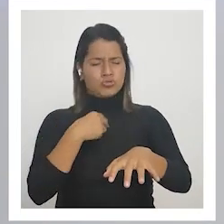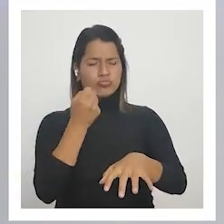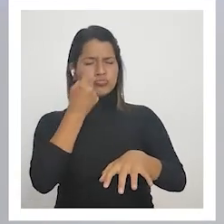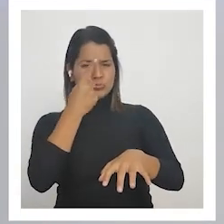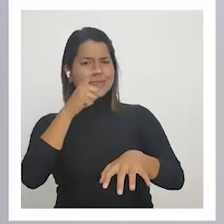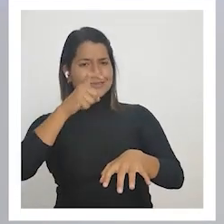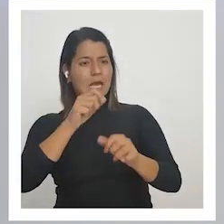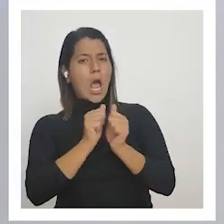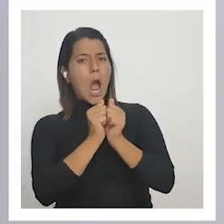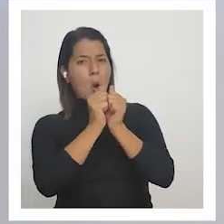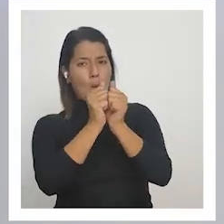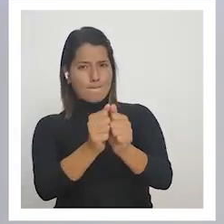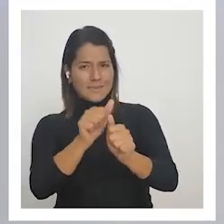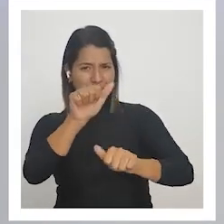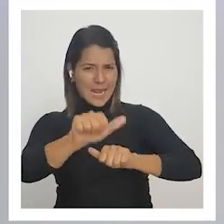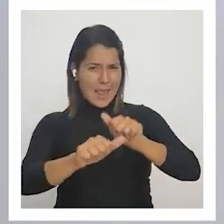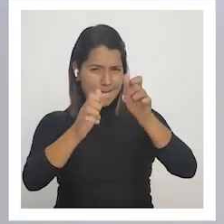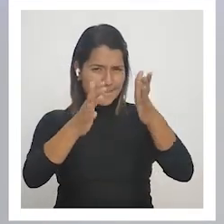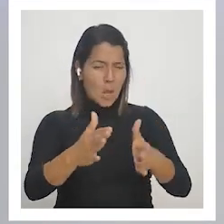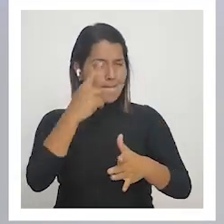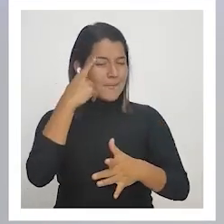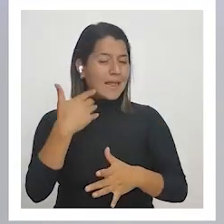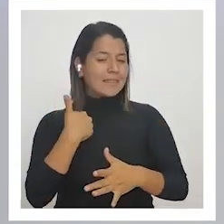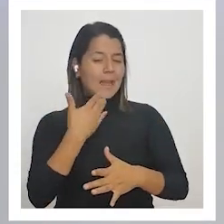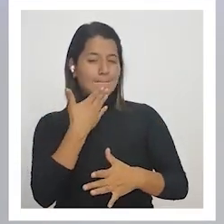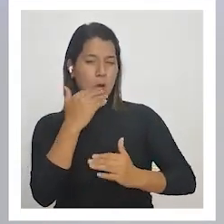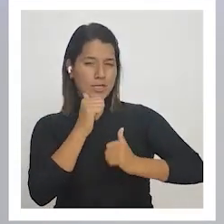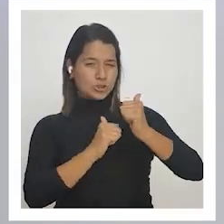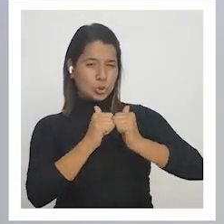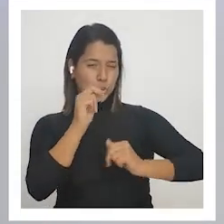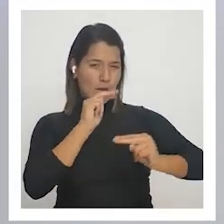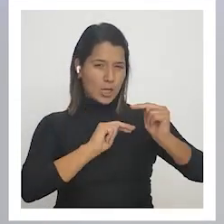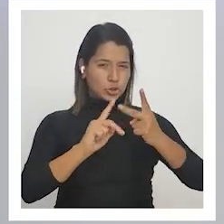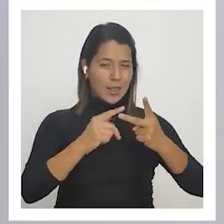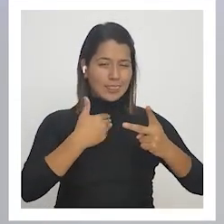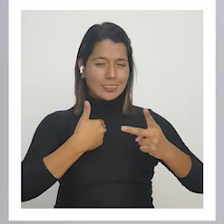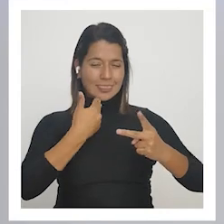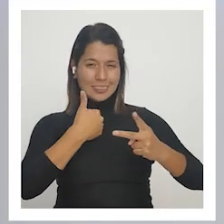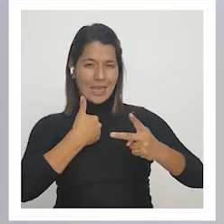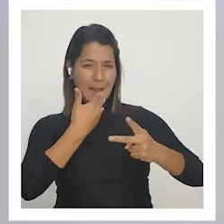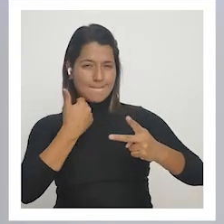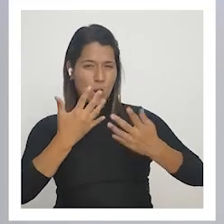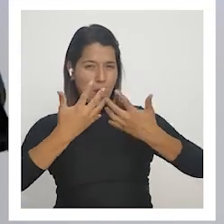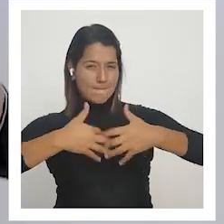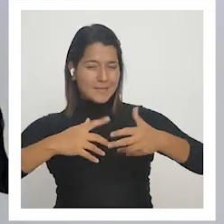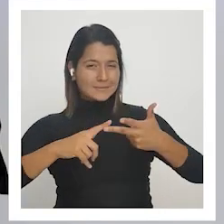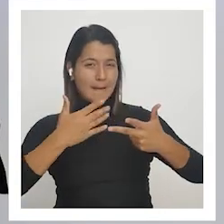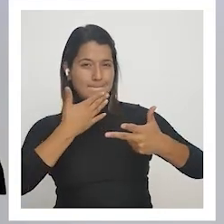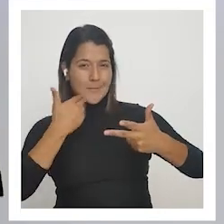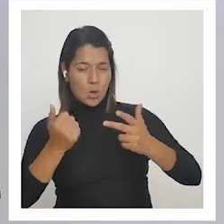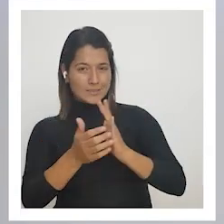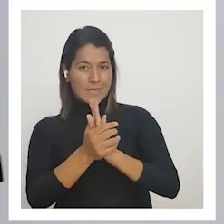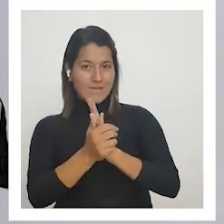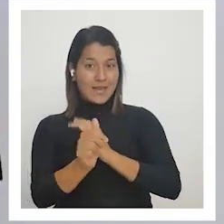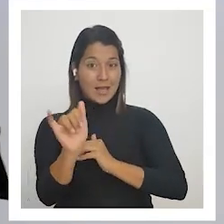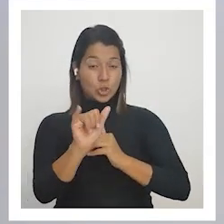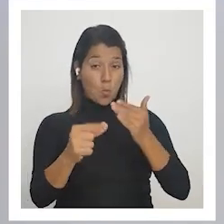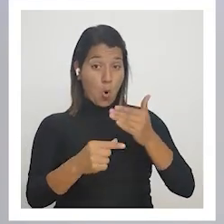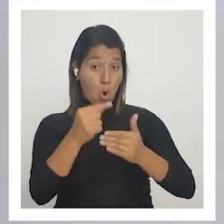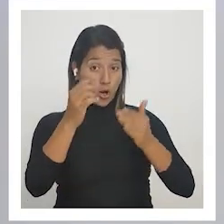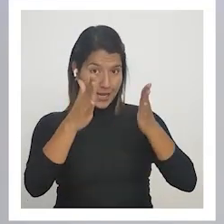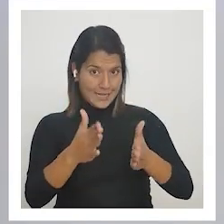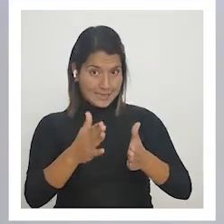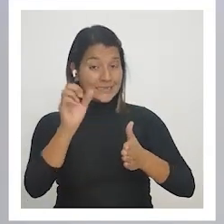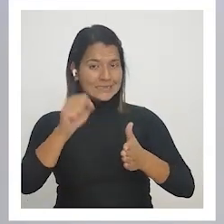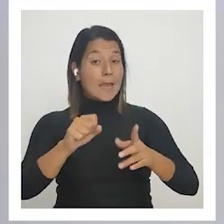mejor estructura de negocios, una mejor empresa, tengan mejores competencias como gerentes, pero también el entorno es fundamental para